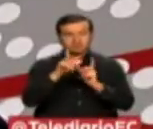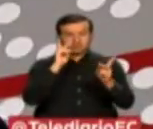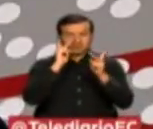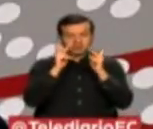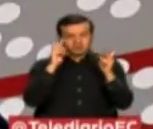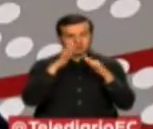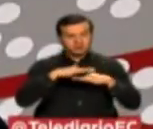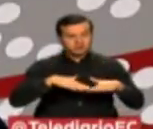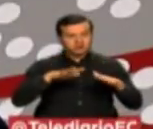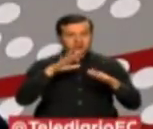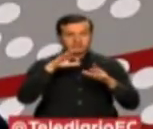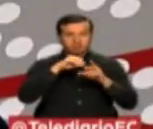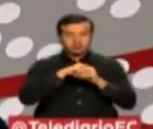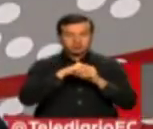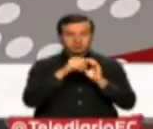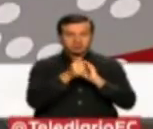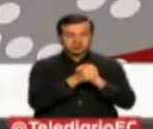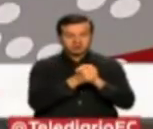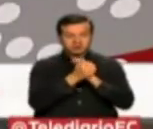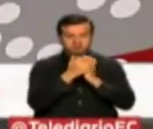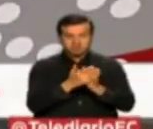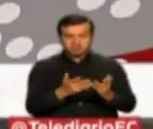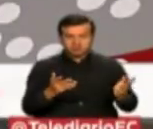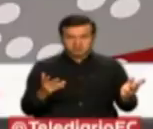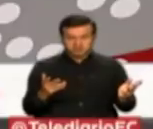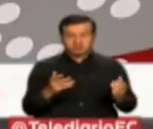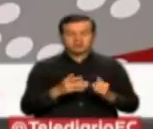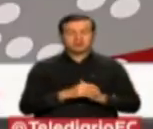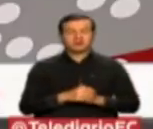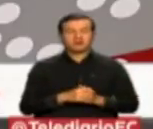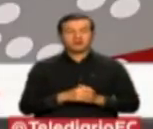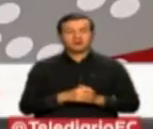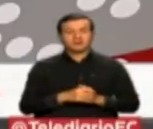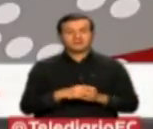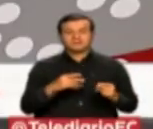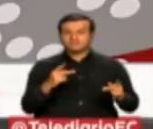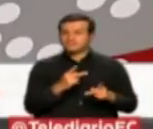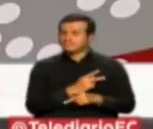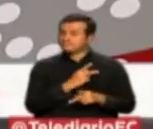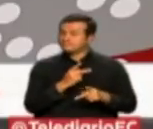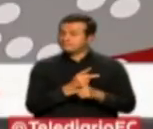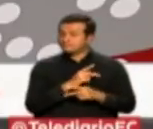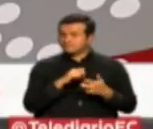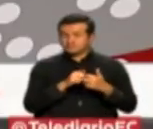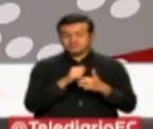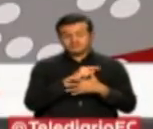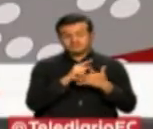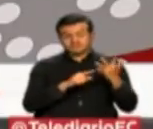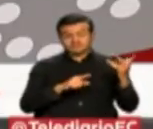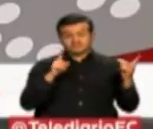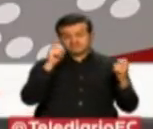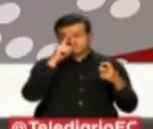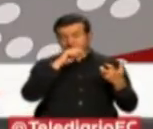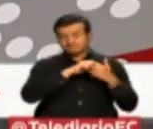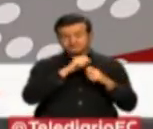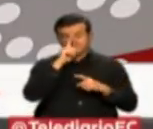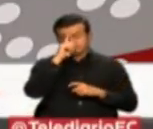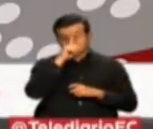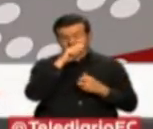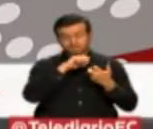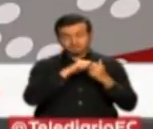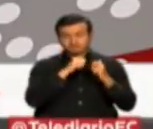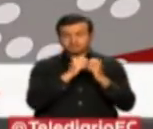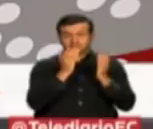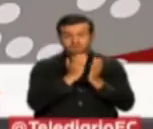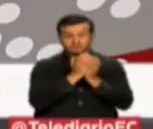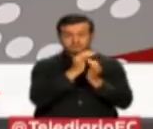tanto aquí en el continente como en el territorio insular. La amenaza es latente y la amenaza es latente de la flota pesquera